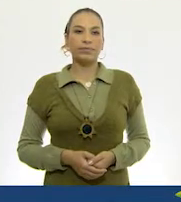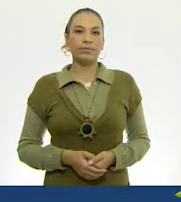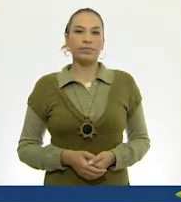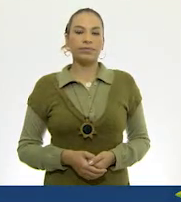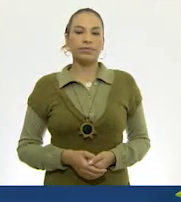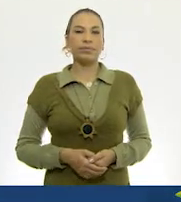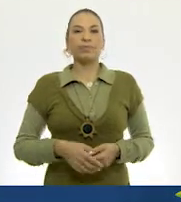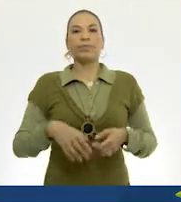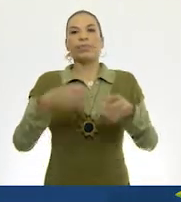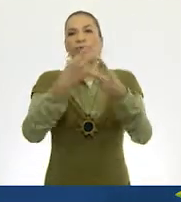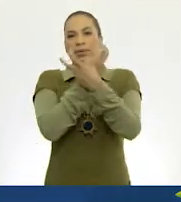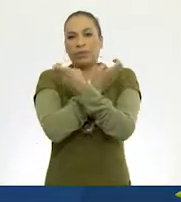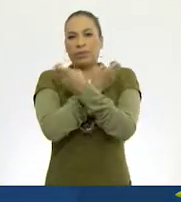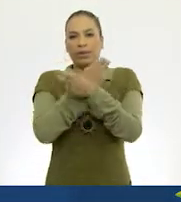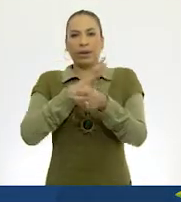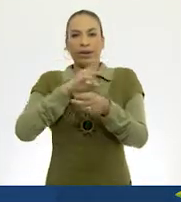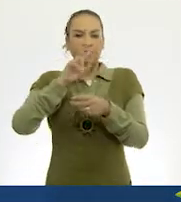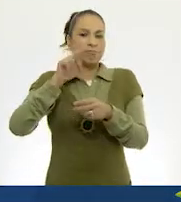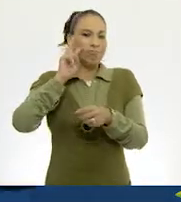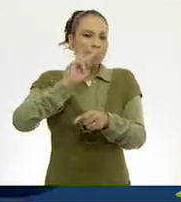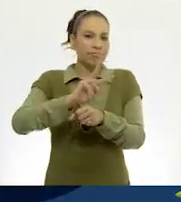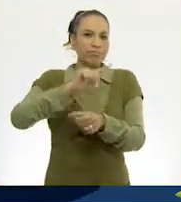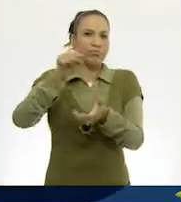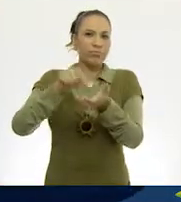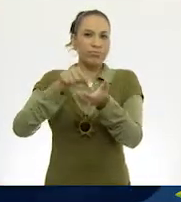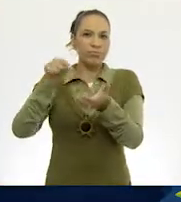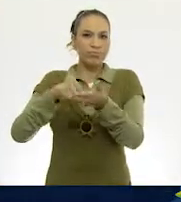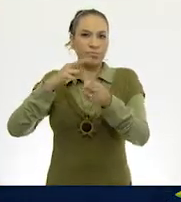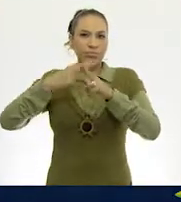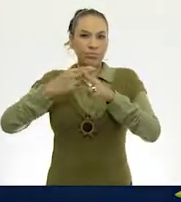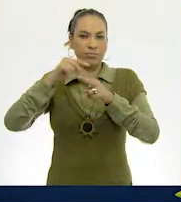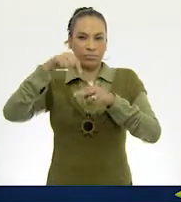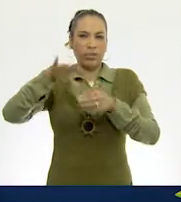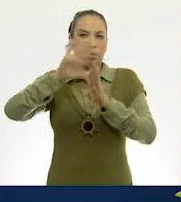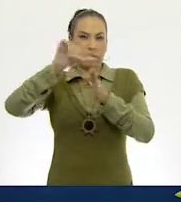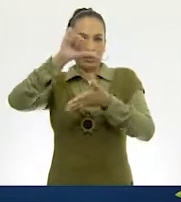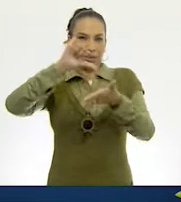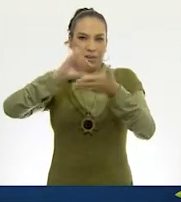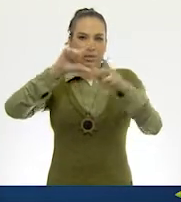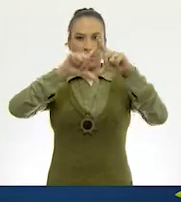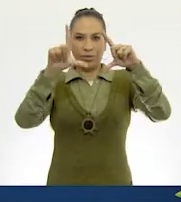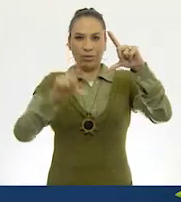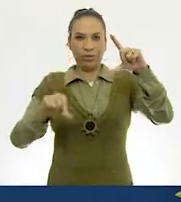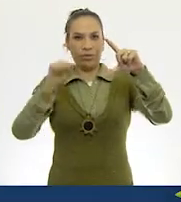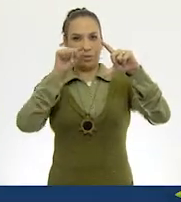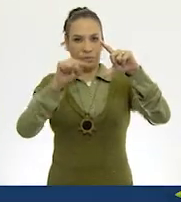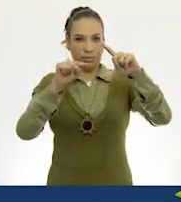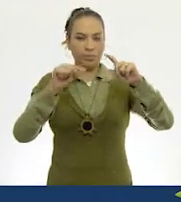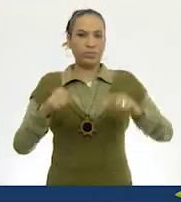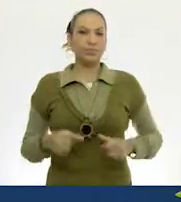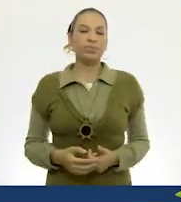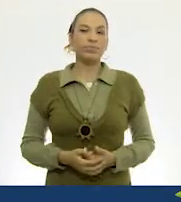Sus restos se han recuperado sobre todo en la zona central de México.